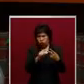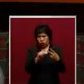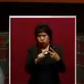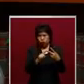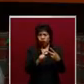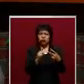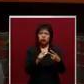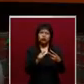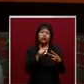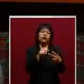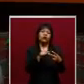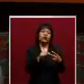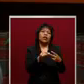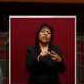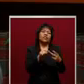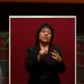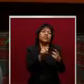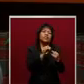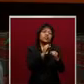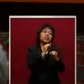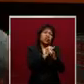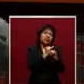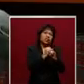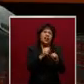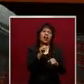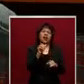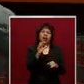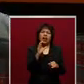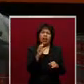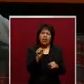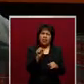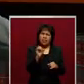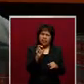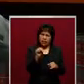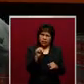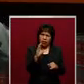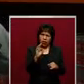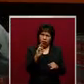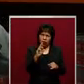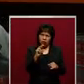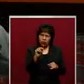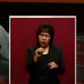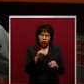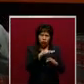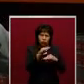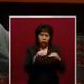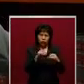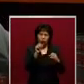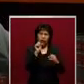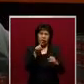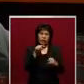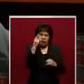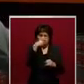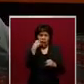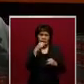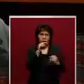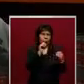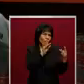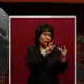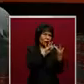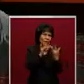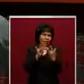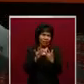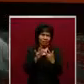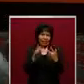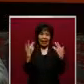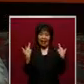sincrónico y asincrónico. ¿Qué significa sincrónico? Que a la misma hora todos se conecten. Bien. Y que el maestro